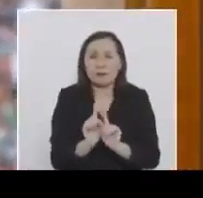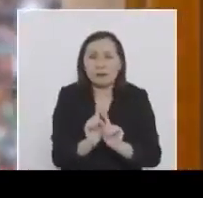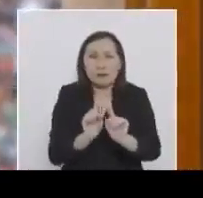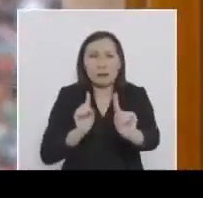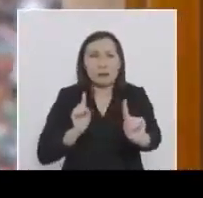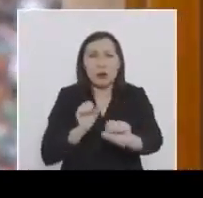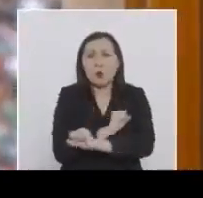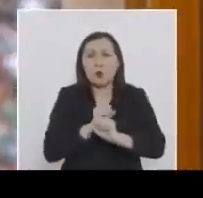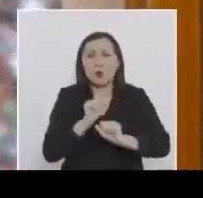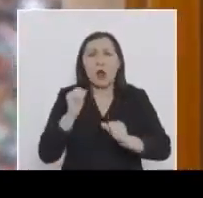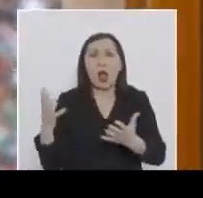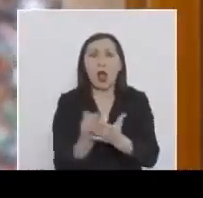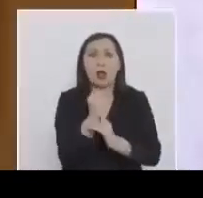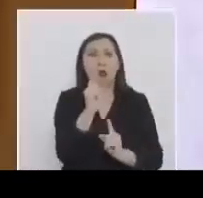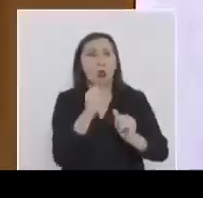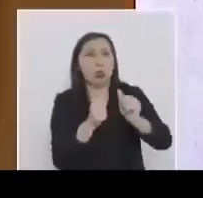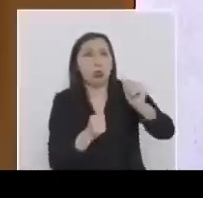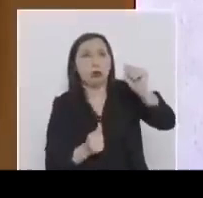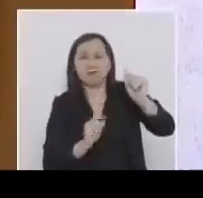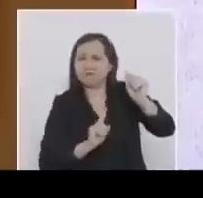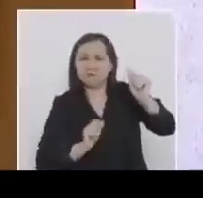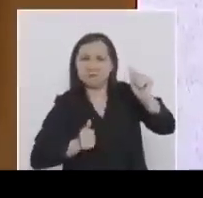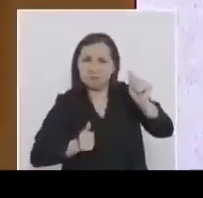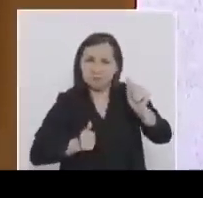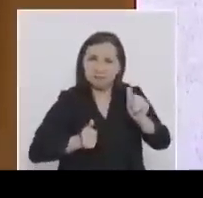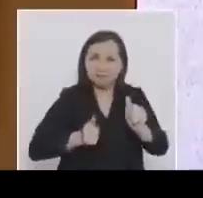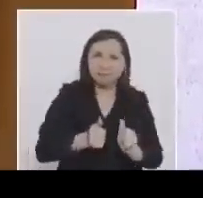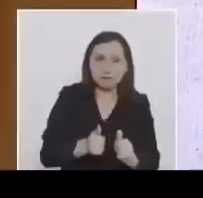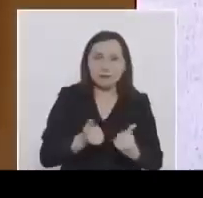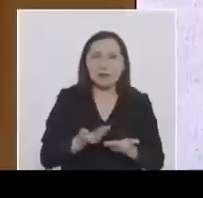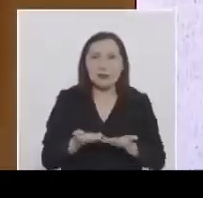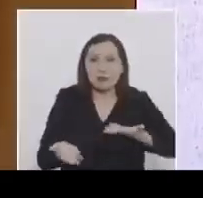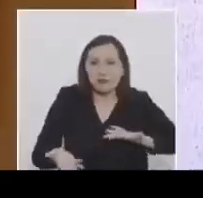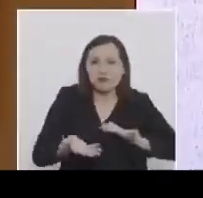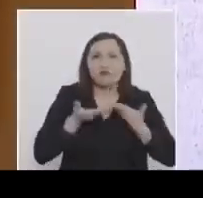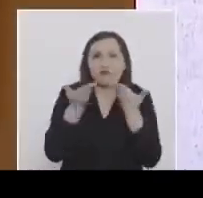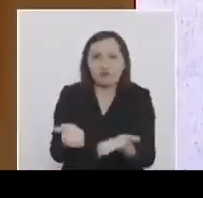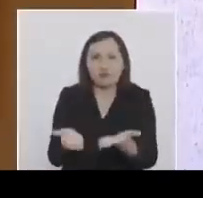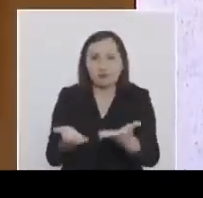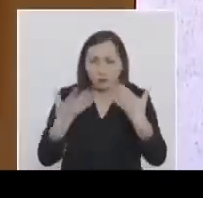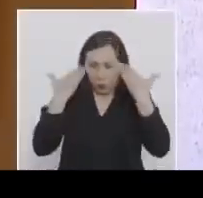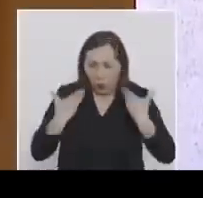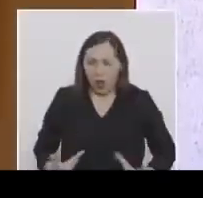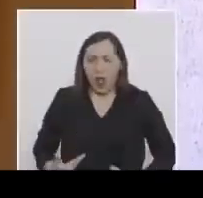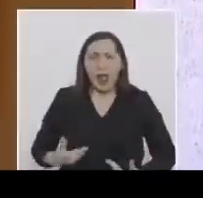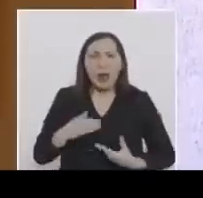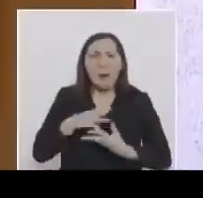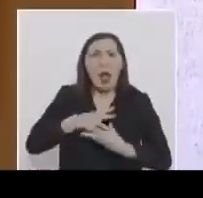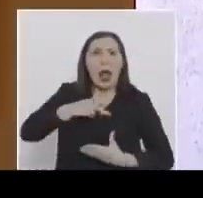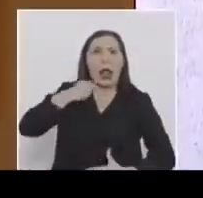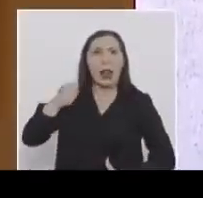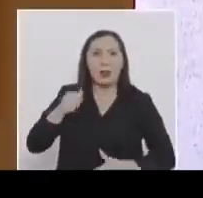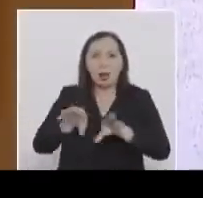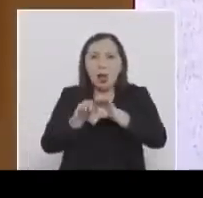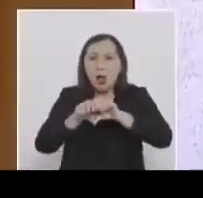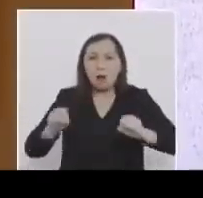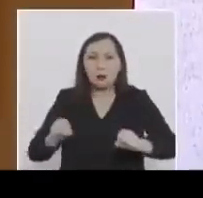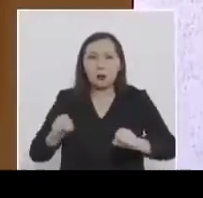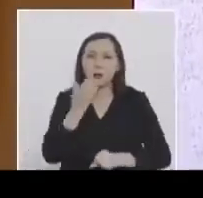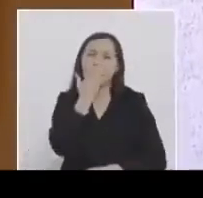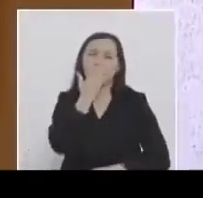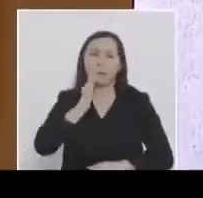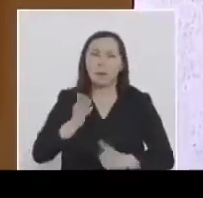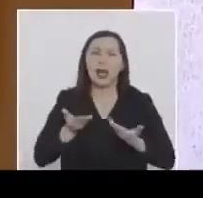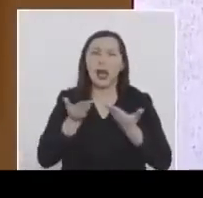distancias inalcanzables. Llegamos aquí para entregarnos en cuerpo y alma al compromiso de hacer